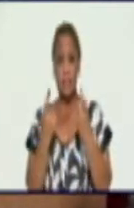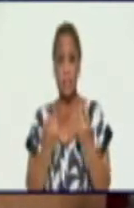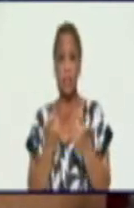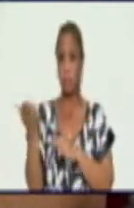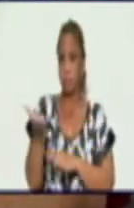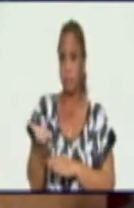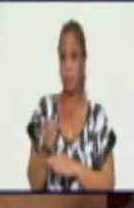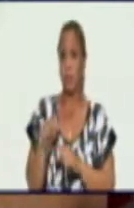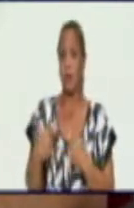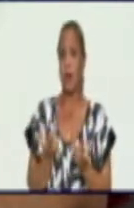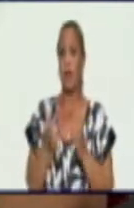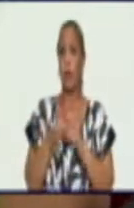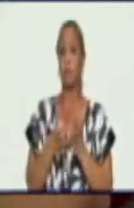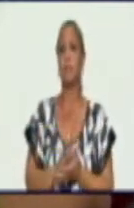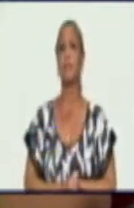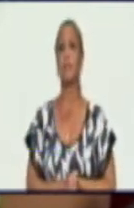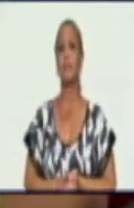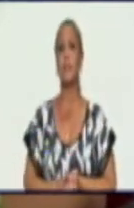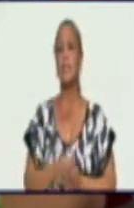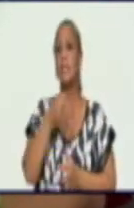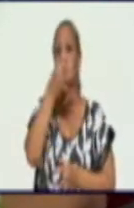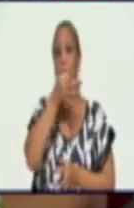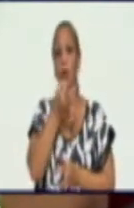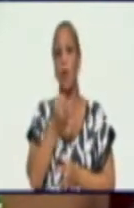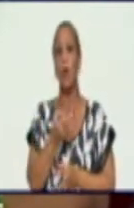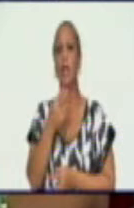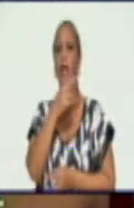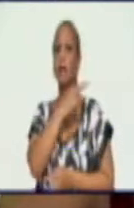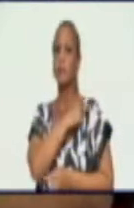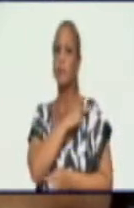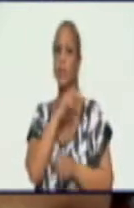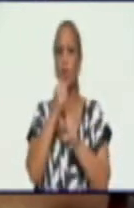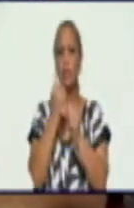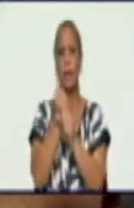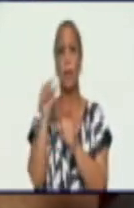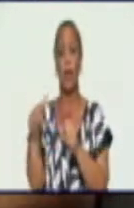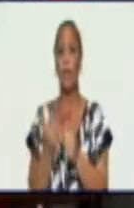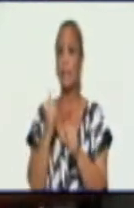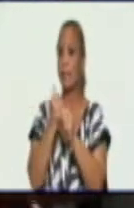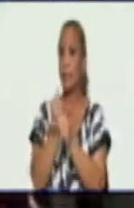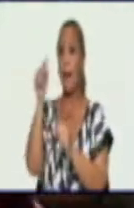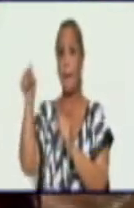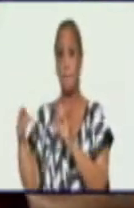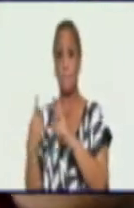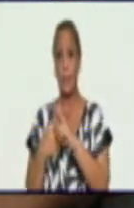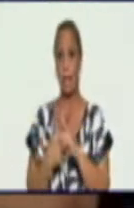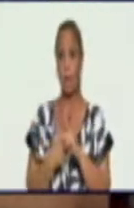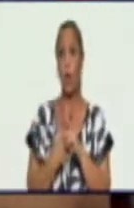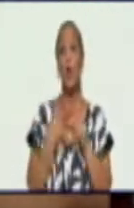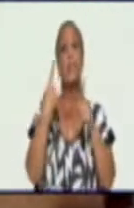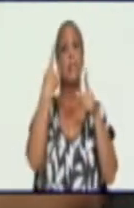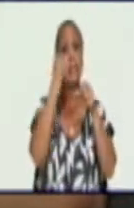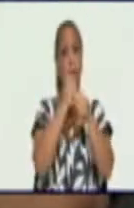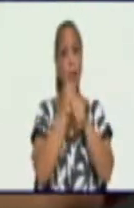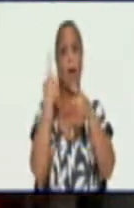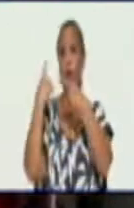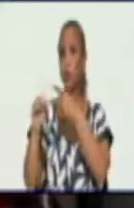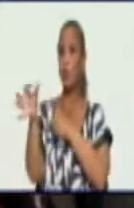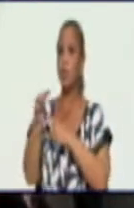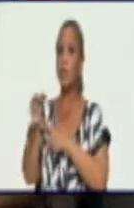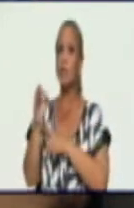como aquí se ha explicado. Se explicó de los cuadros y trabajadores que trabajan en Bayamo o que son de Bayamo y trabajan en otro municipio, cómo